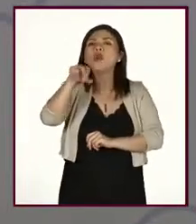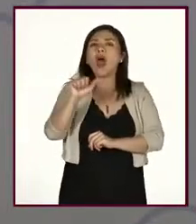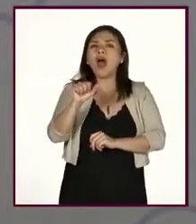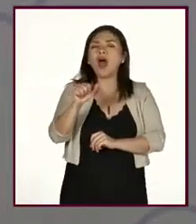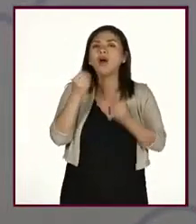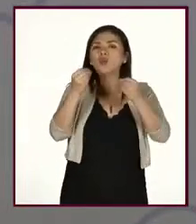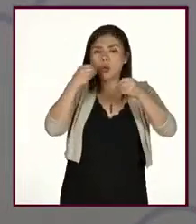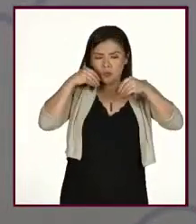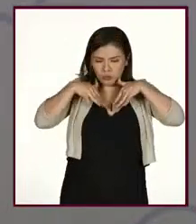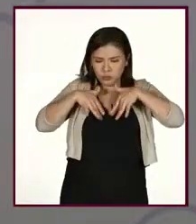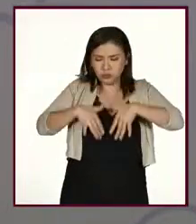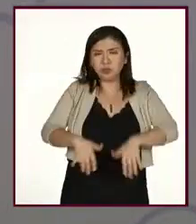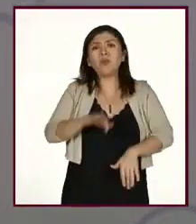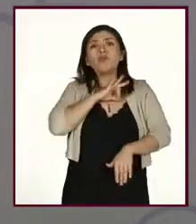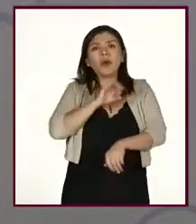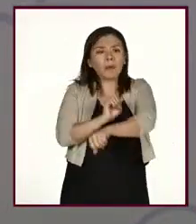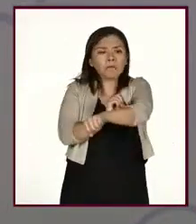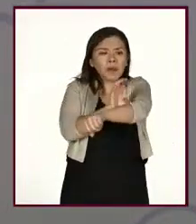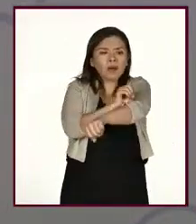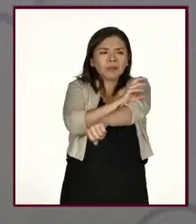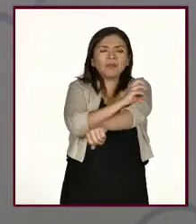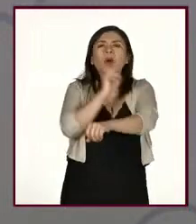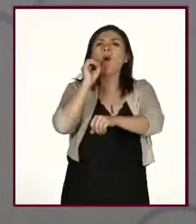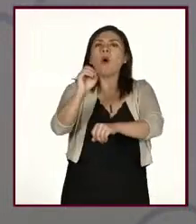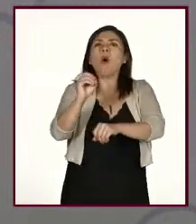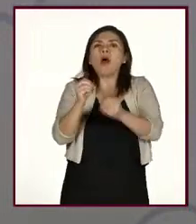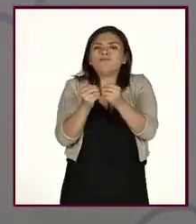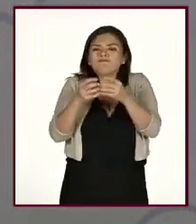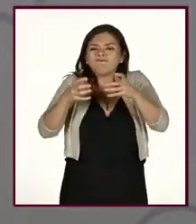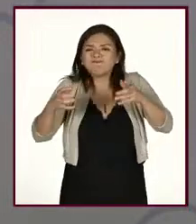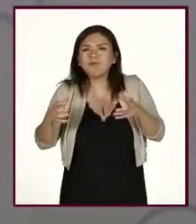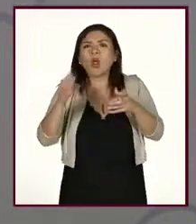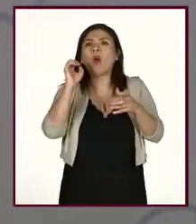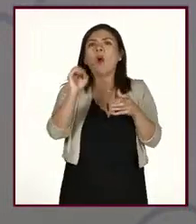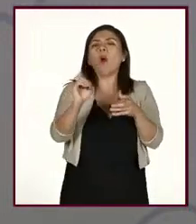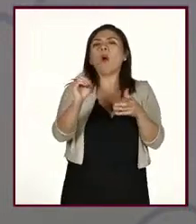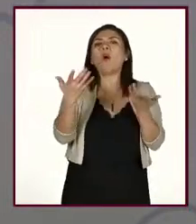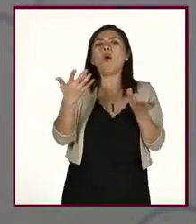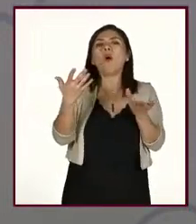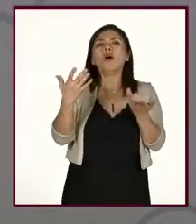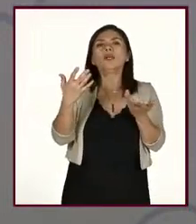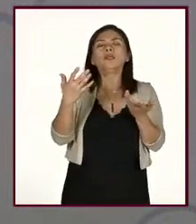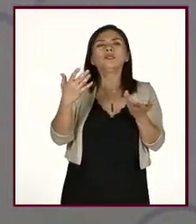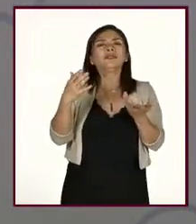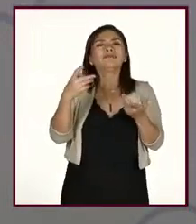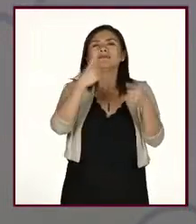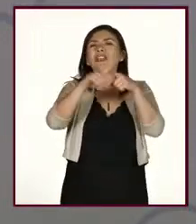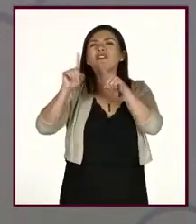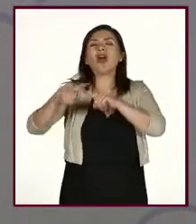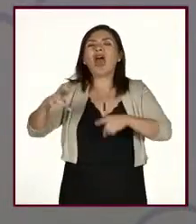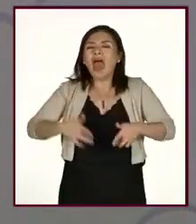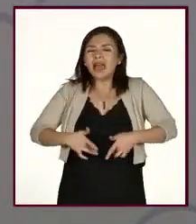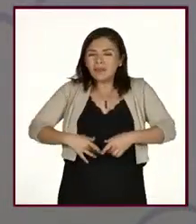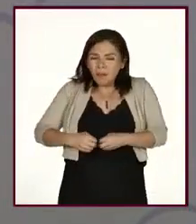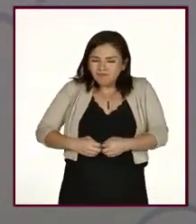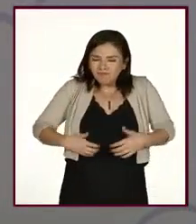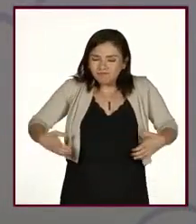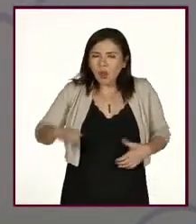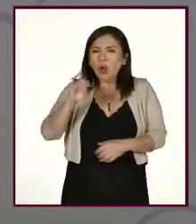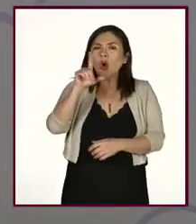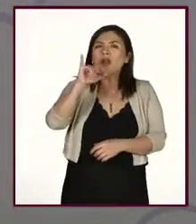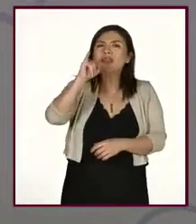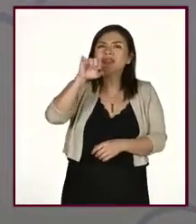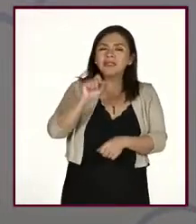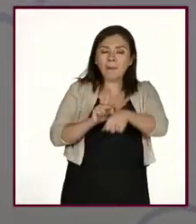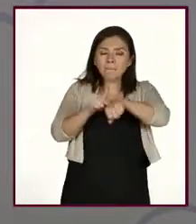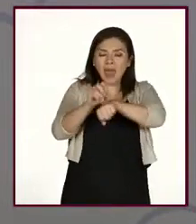el cuerpo podemos tener esas manifestaciones, vienen todas estas inflamaciones, que vienen todas las citis, gastritis, colitis, dermatitis.